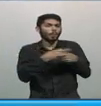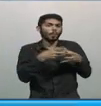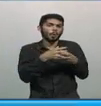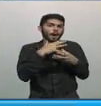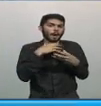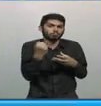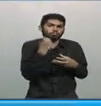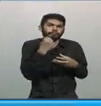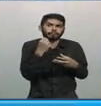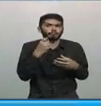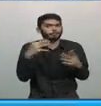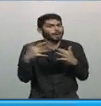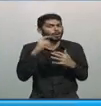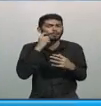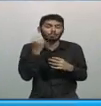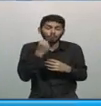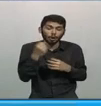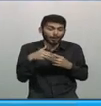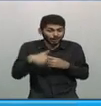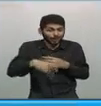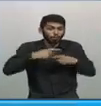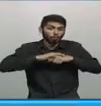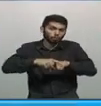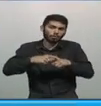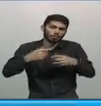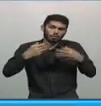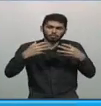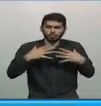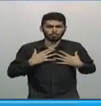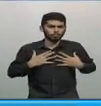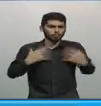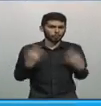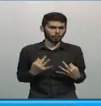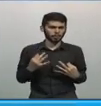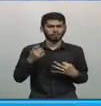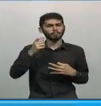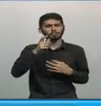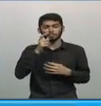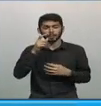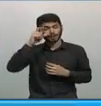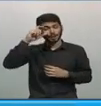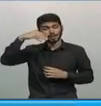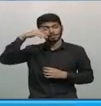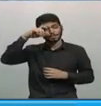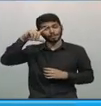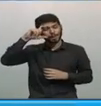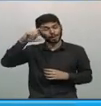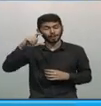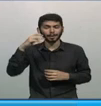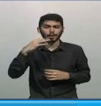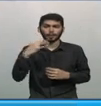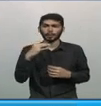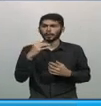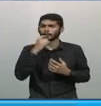disfrutar, pero la idea es llegar bien al inicio del torneo y de la Copa. Yo creo que Emelec necesita ser protagonista en un torneo